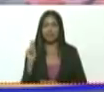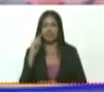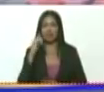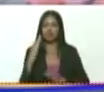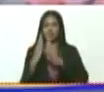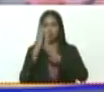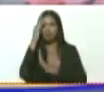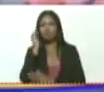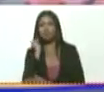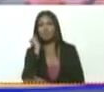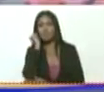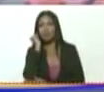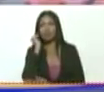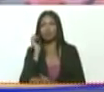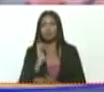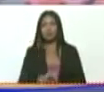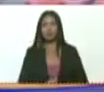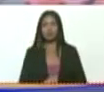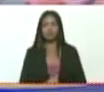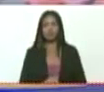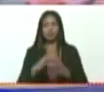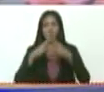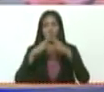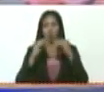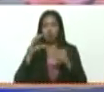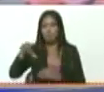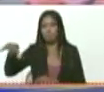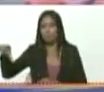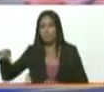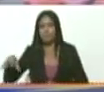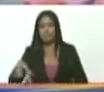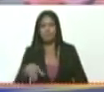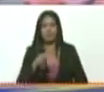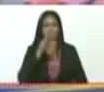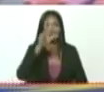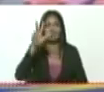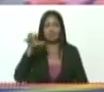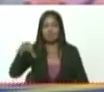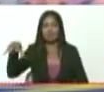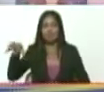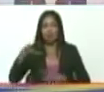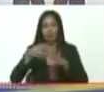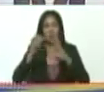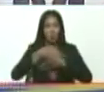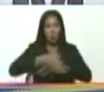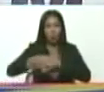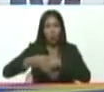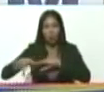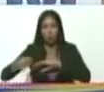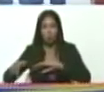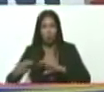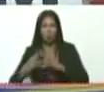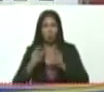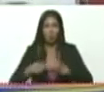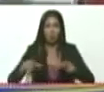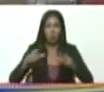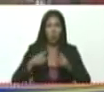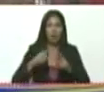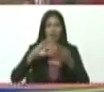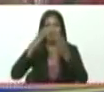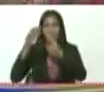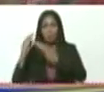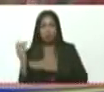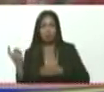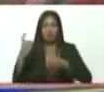Miranda. Frente Miranda está en todos los estados, en todos los municipios, en todas las parroquias y en miles de comunidades